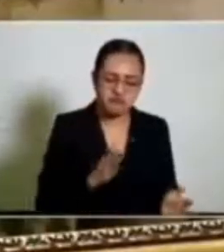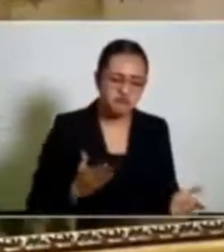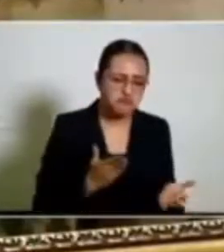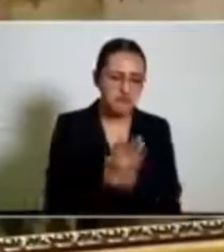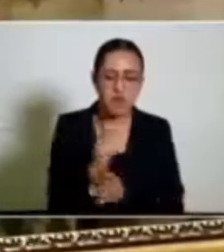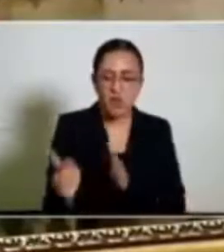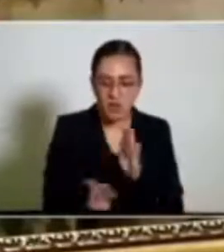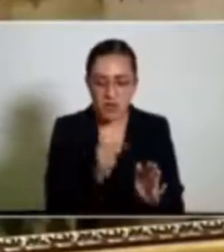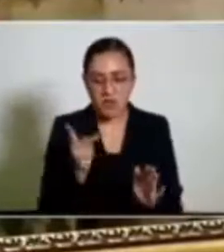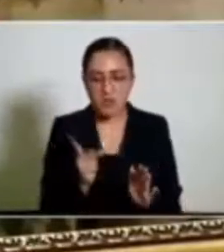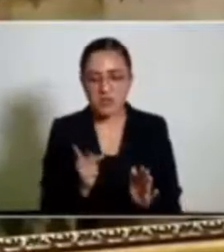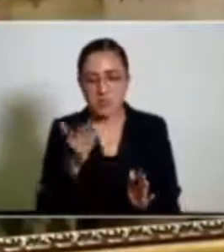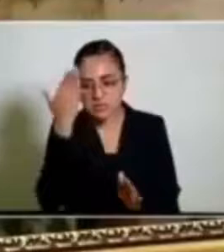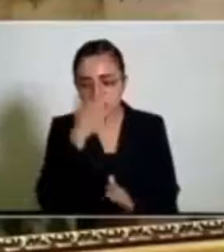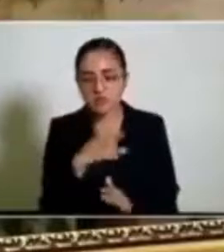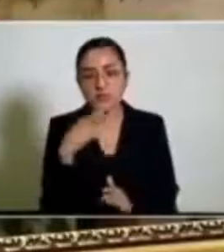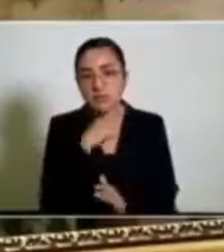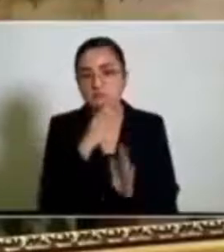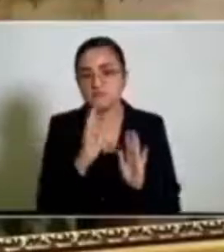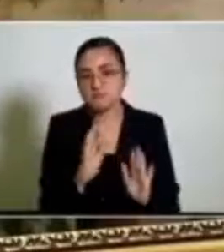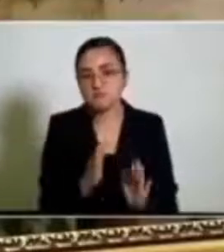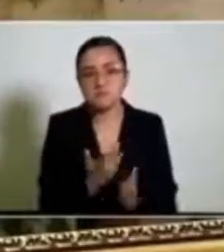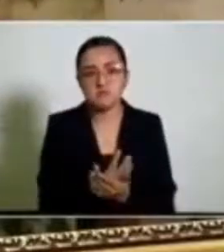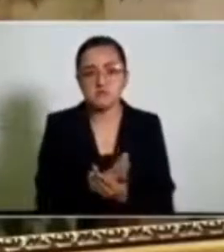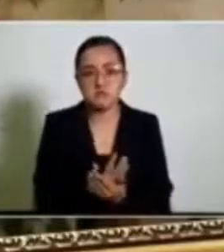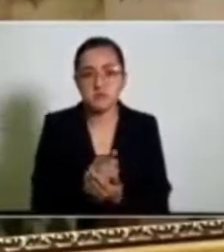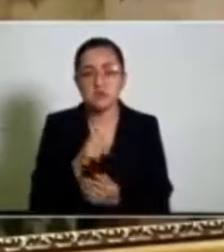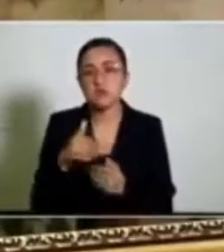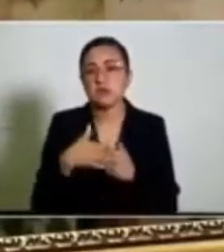Lo sabremos pronto,